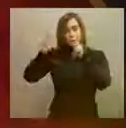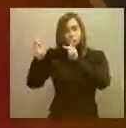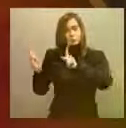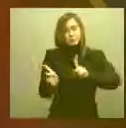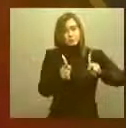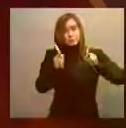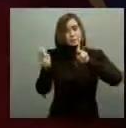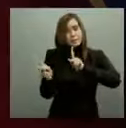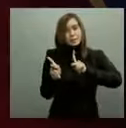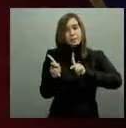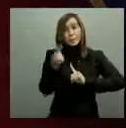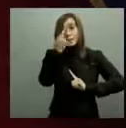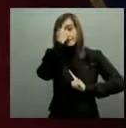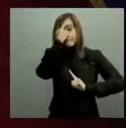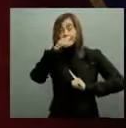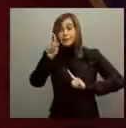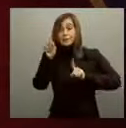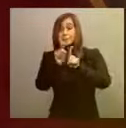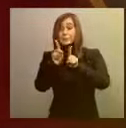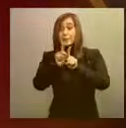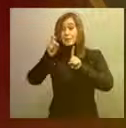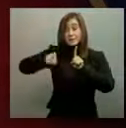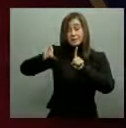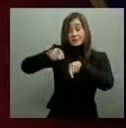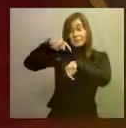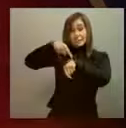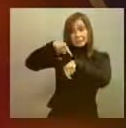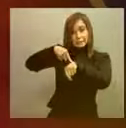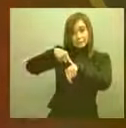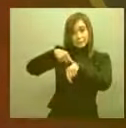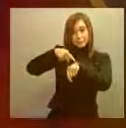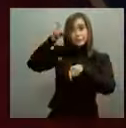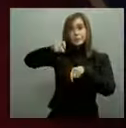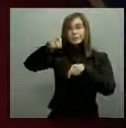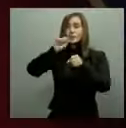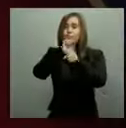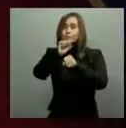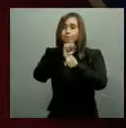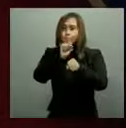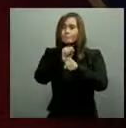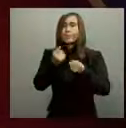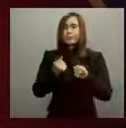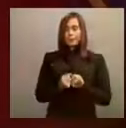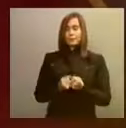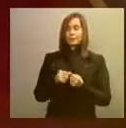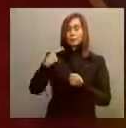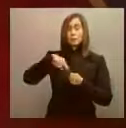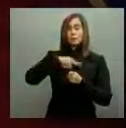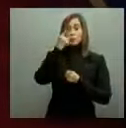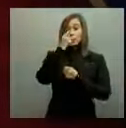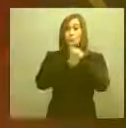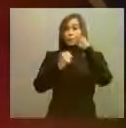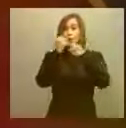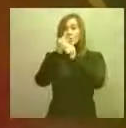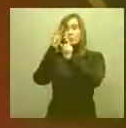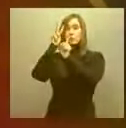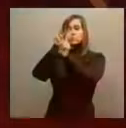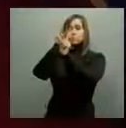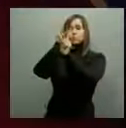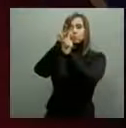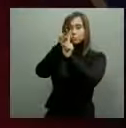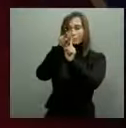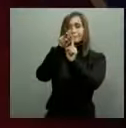requiere tiempo y trabajo constante. Y en eso estamos enfocados desde hace un año. Como